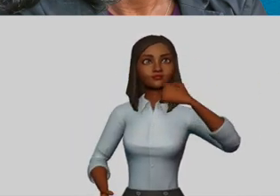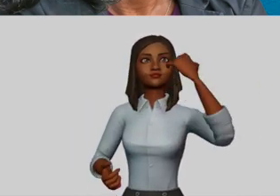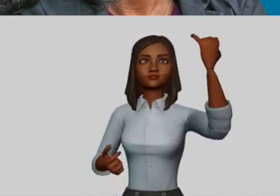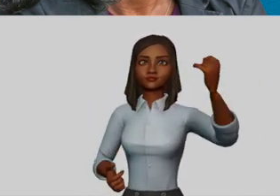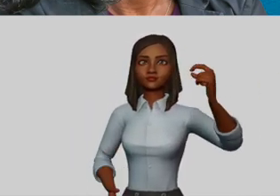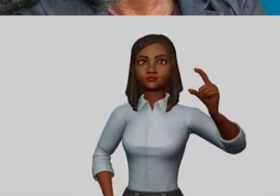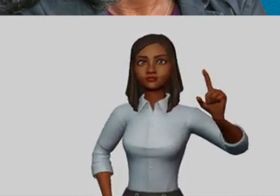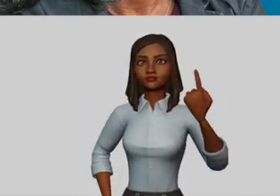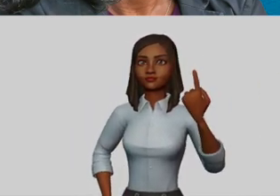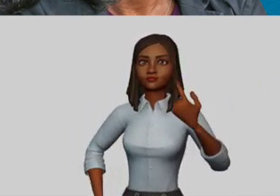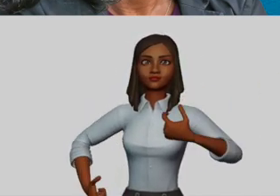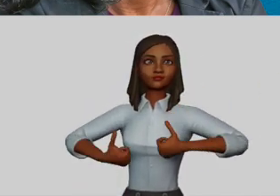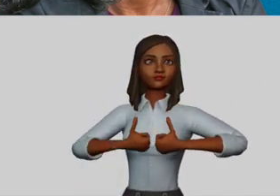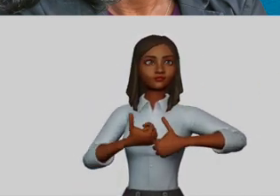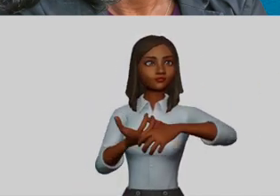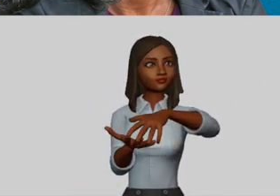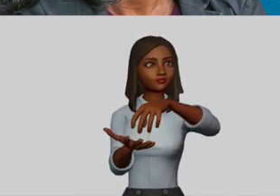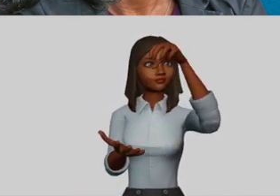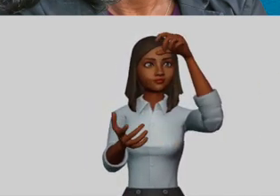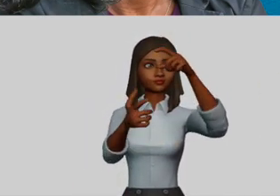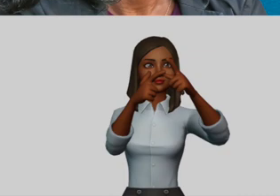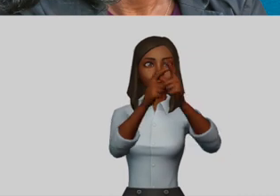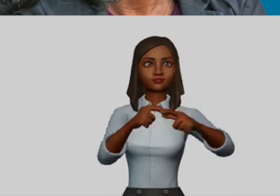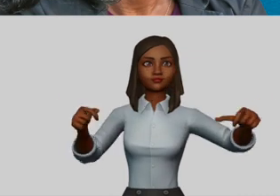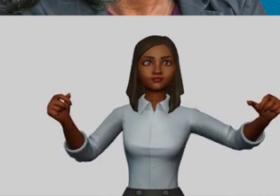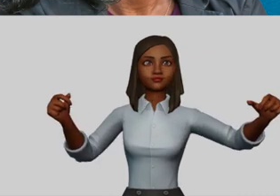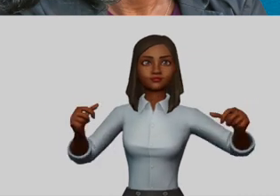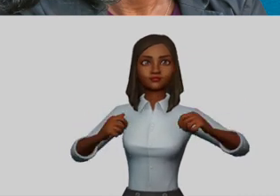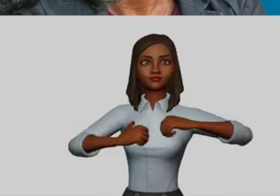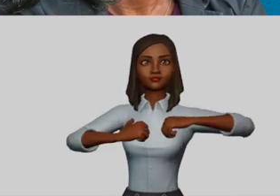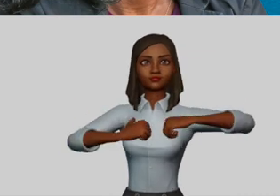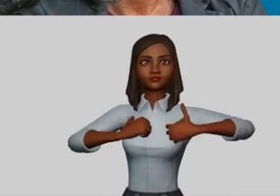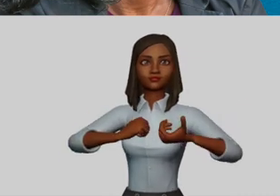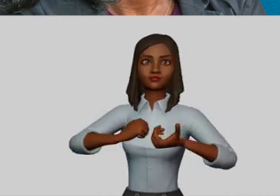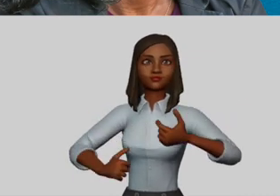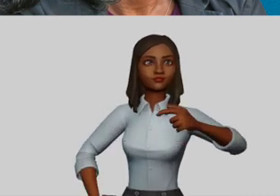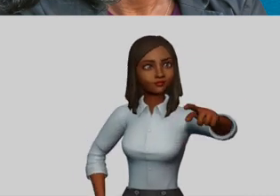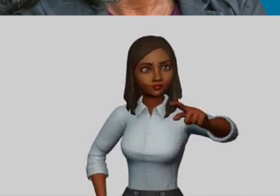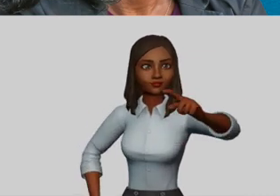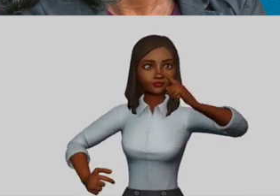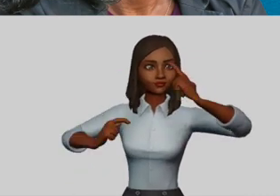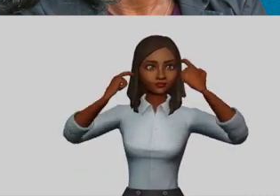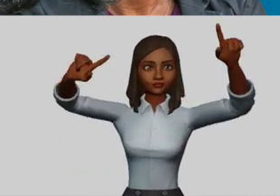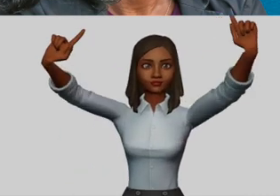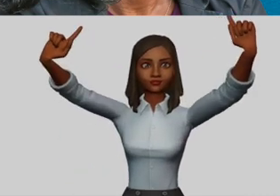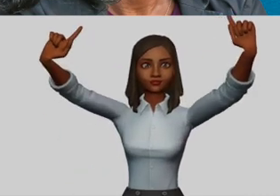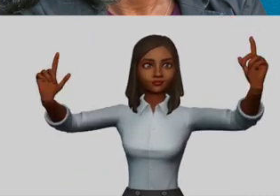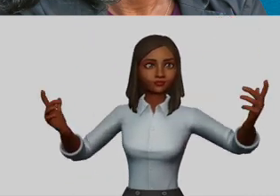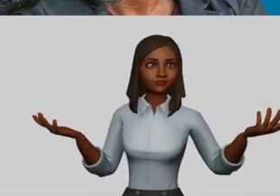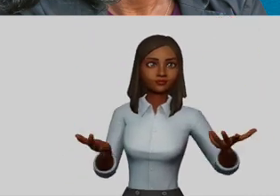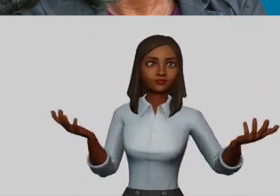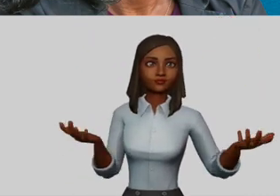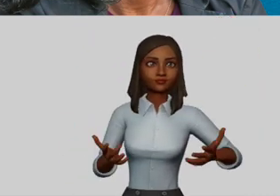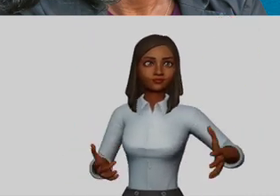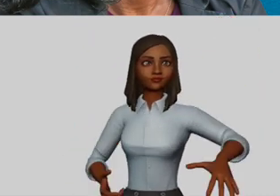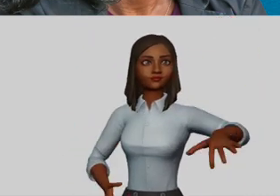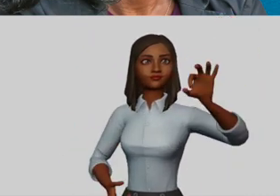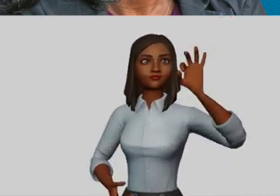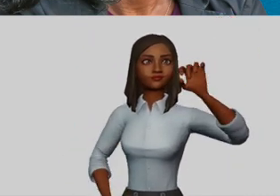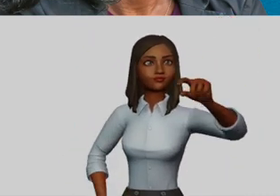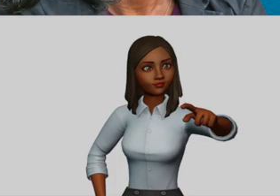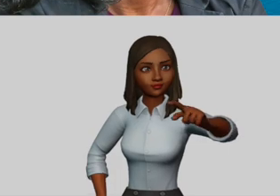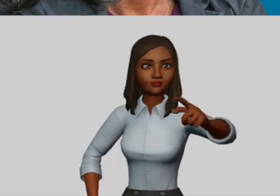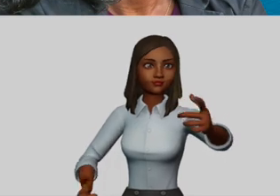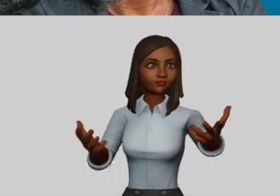esa vivencia tuya, porque me imagino que fue una experiencia desde que eras muy jovencita tú. Háblanos de cómo tú descubriste esto